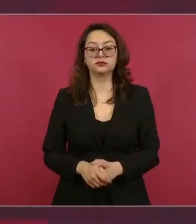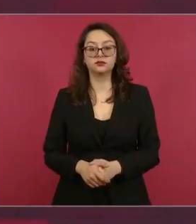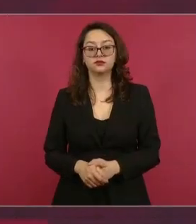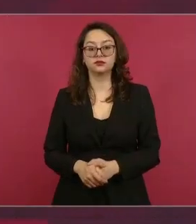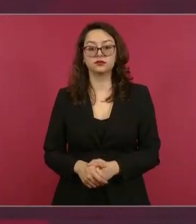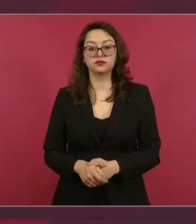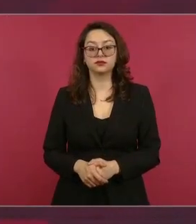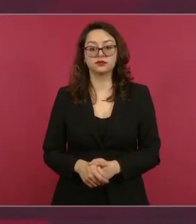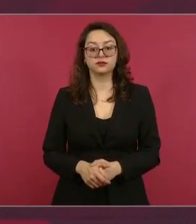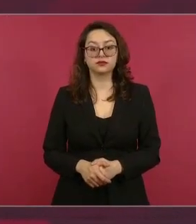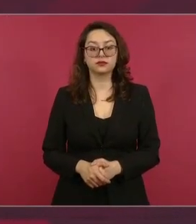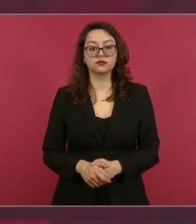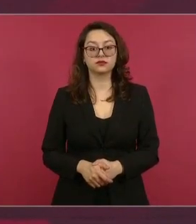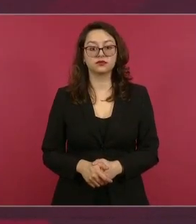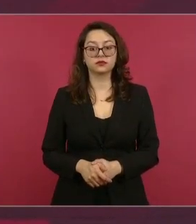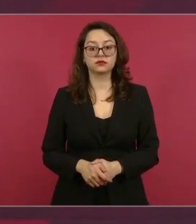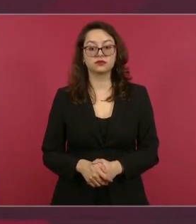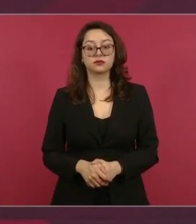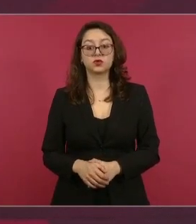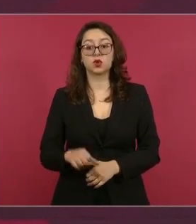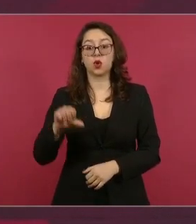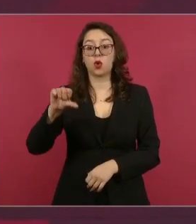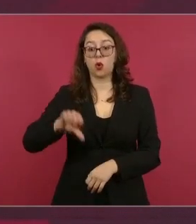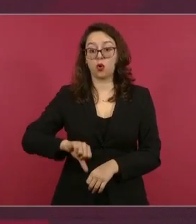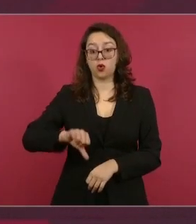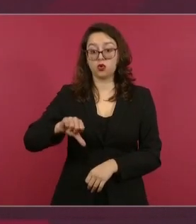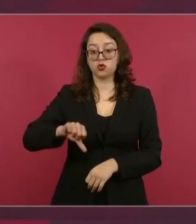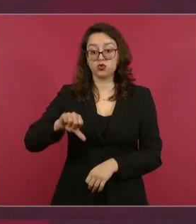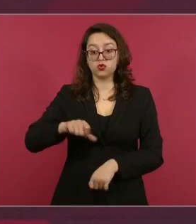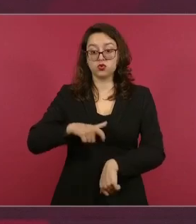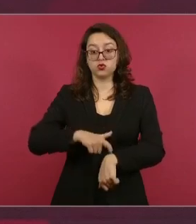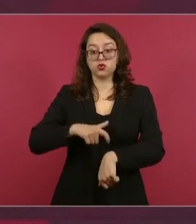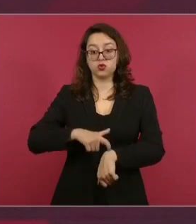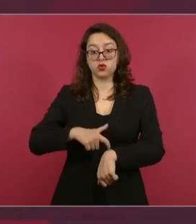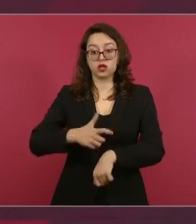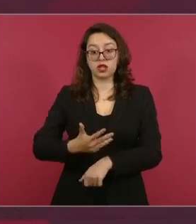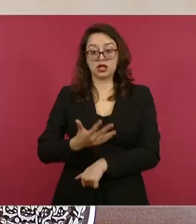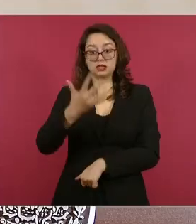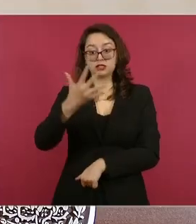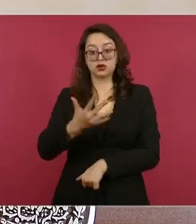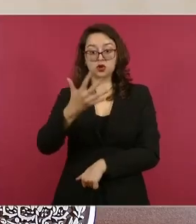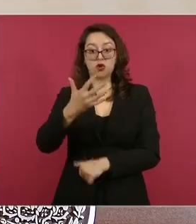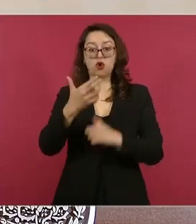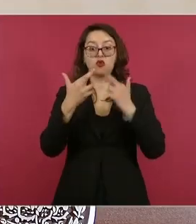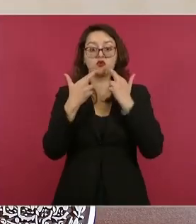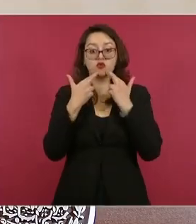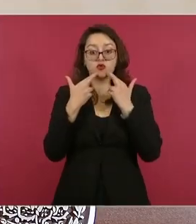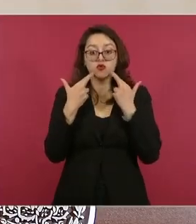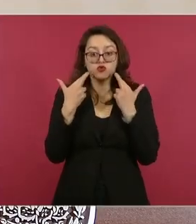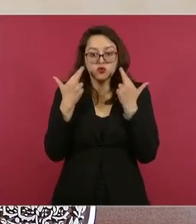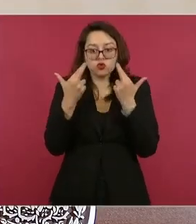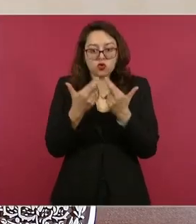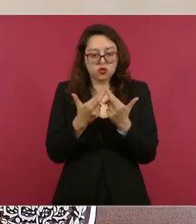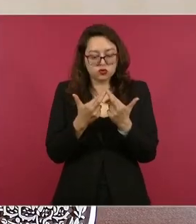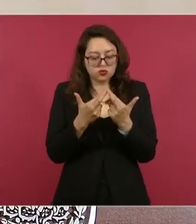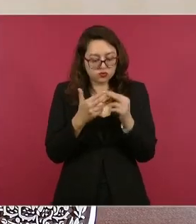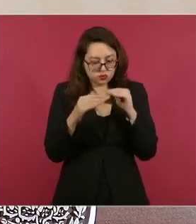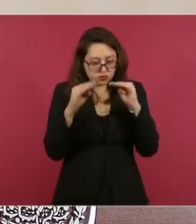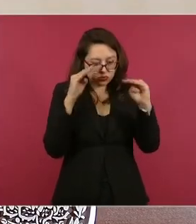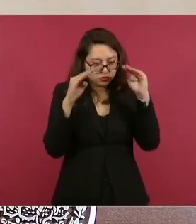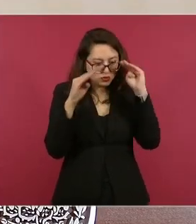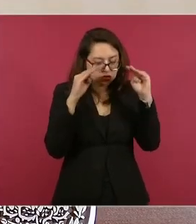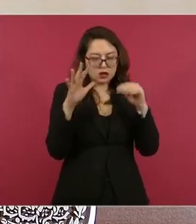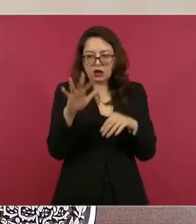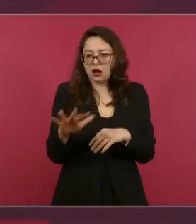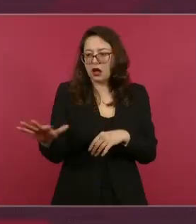se reúnan van a definir ya todo el paquete de apoyo, de